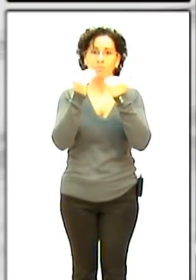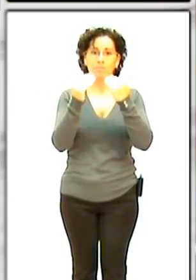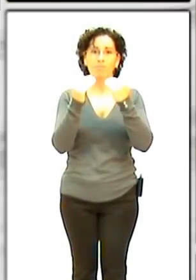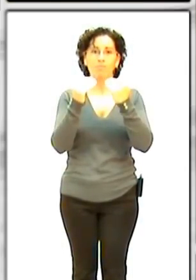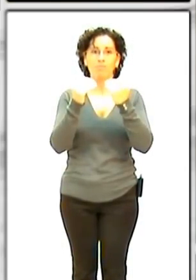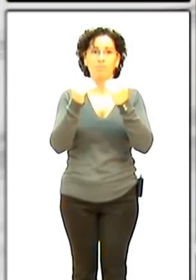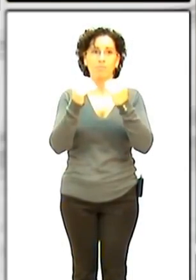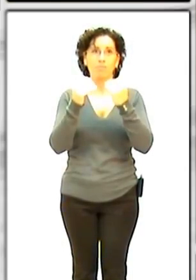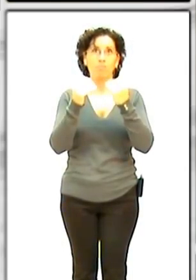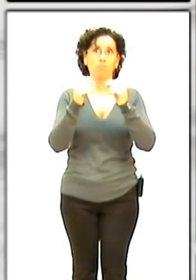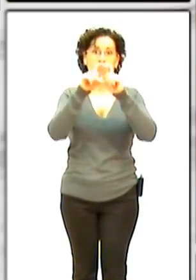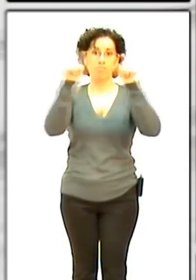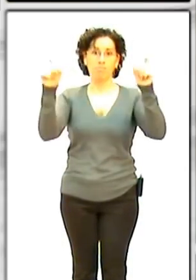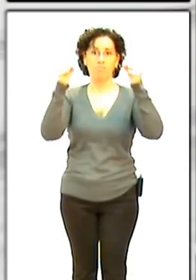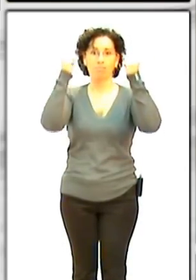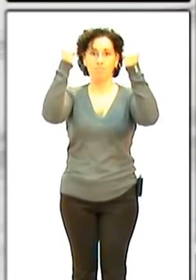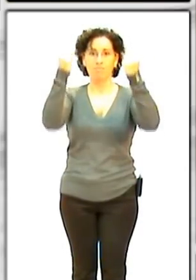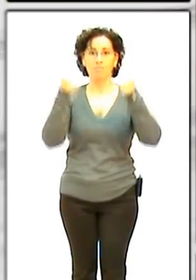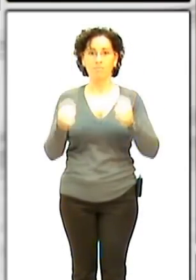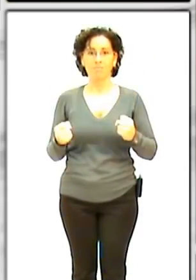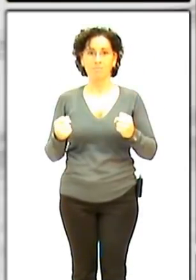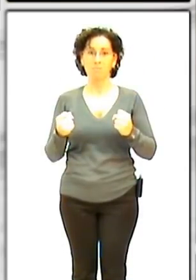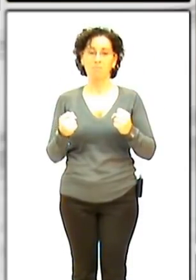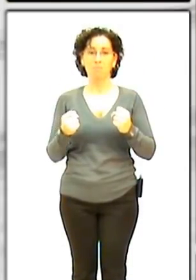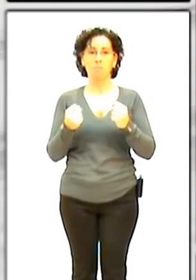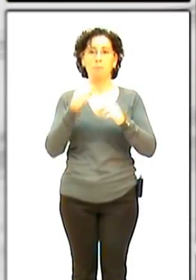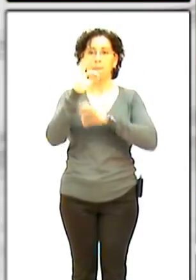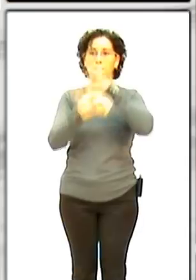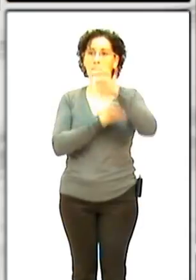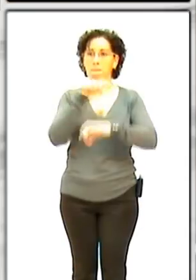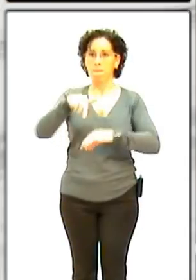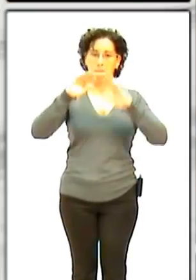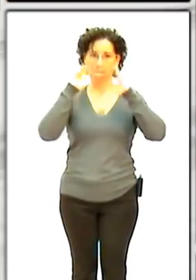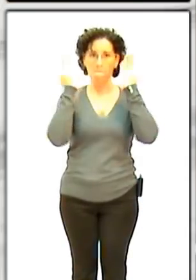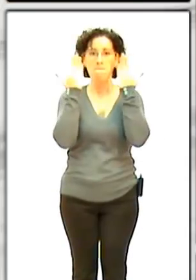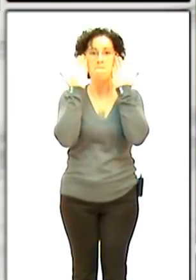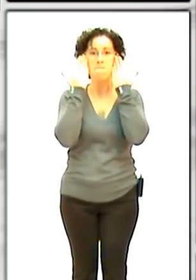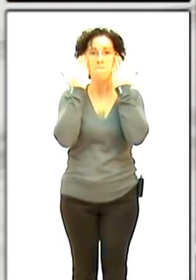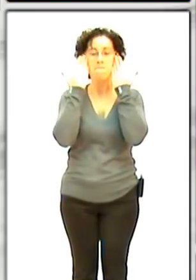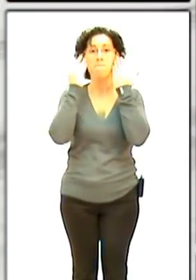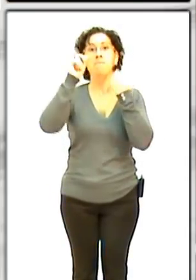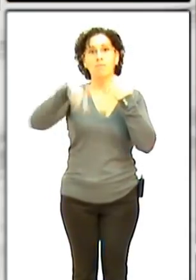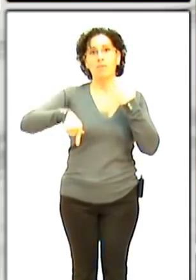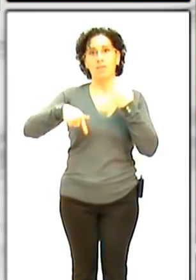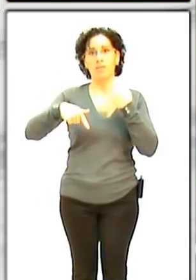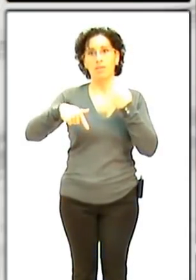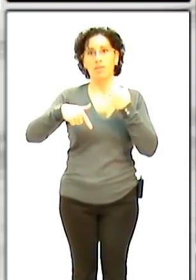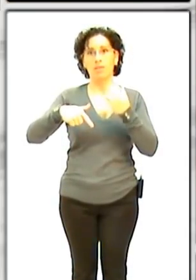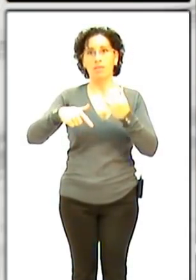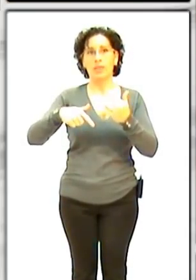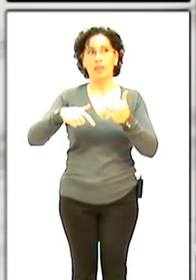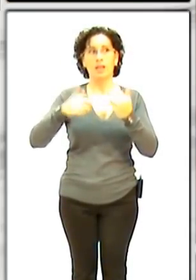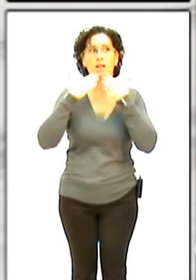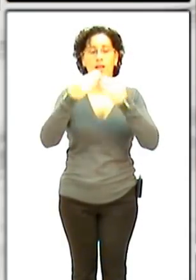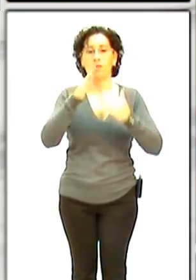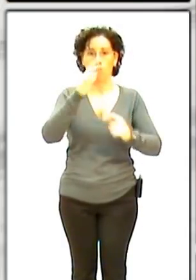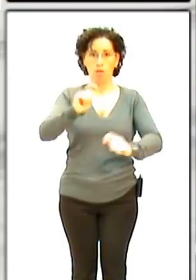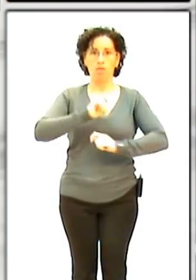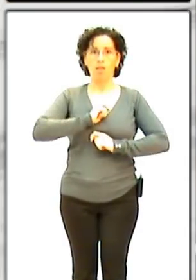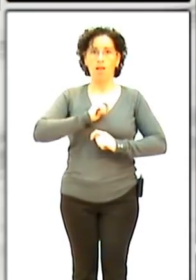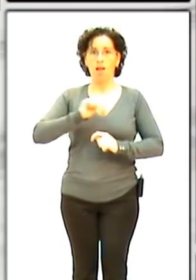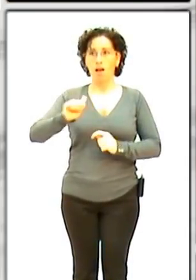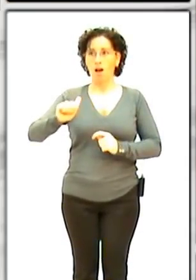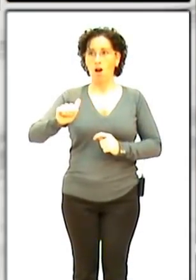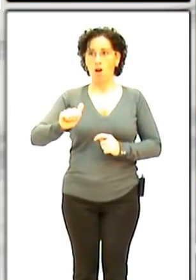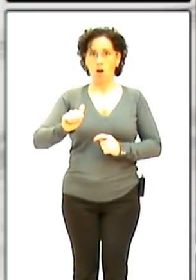la institución que ha organizado este evento, y también darnos la oportunidad, en mi persona, para poder explicar